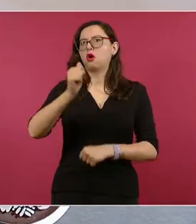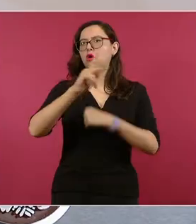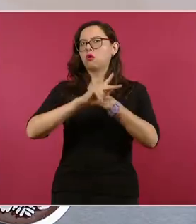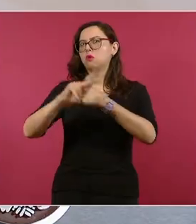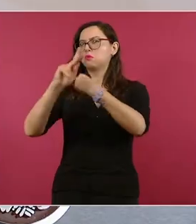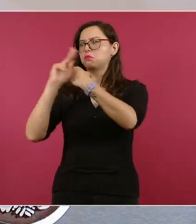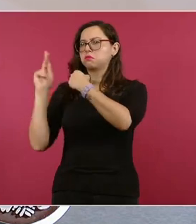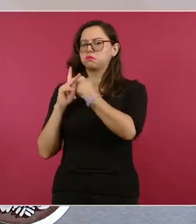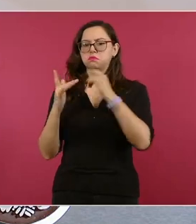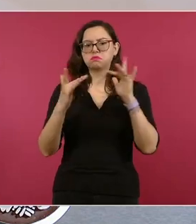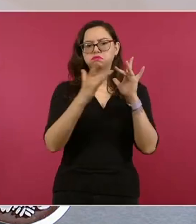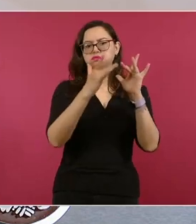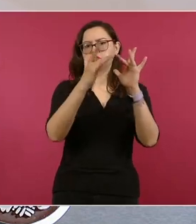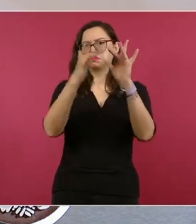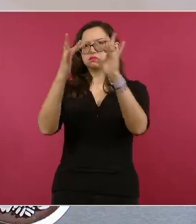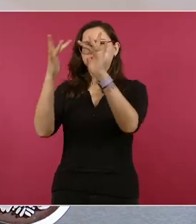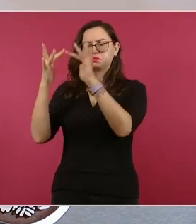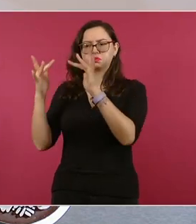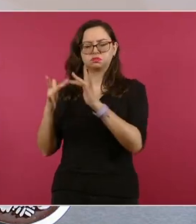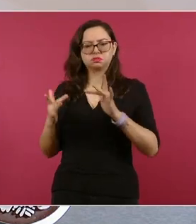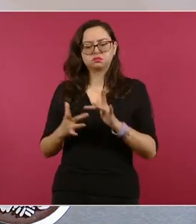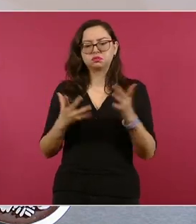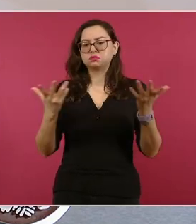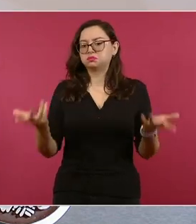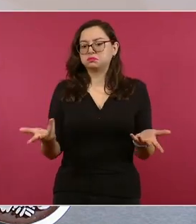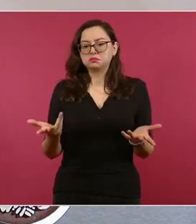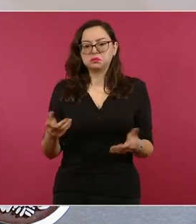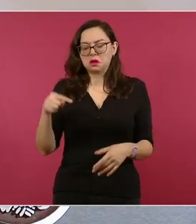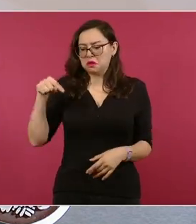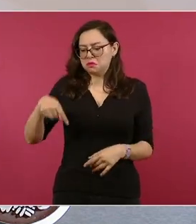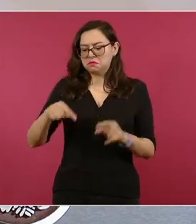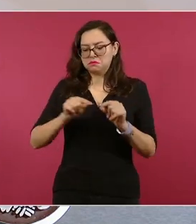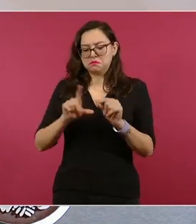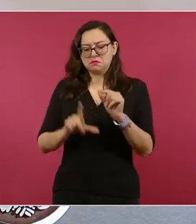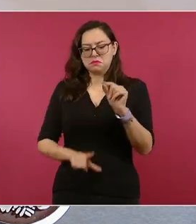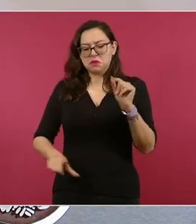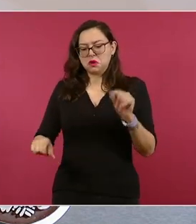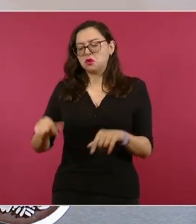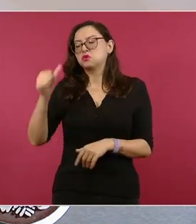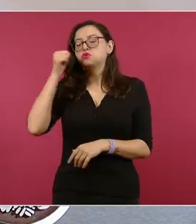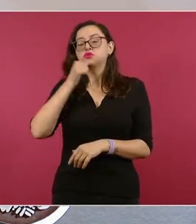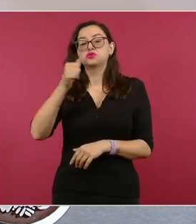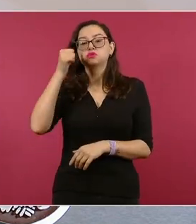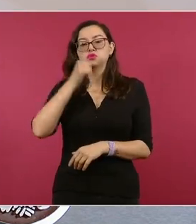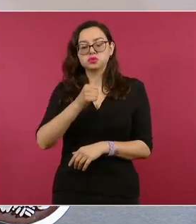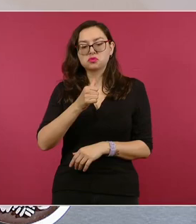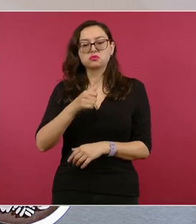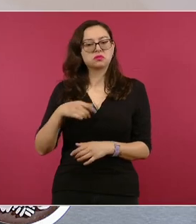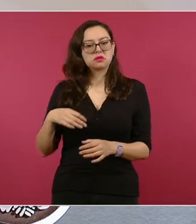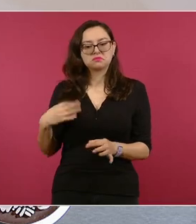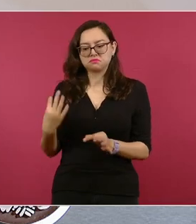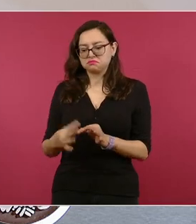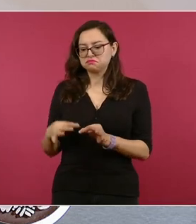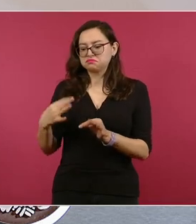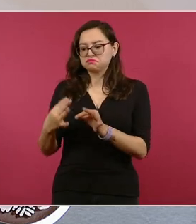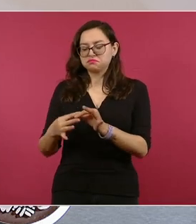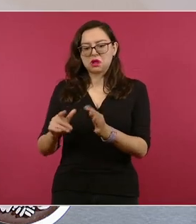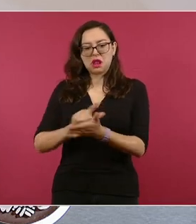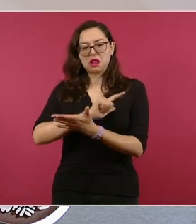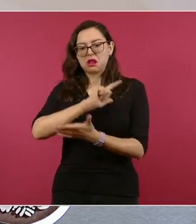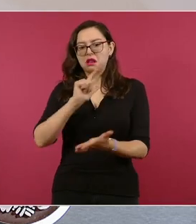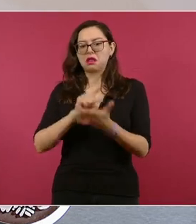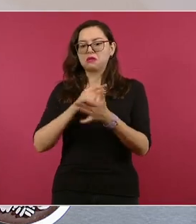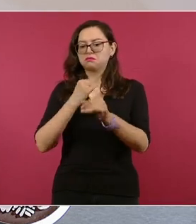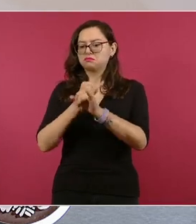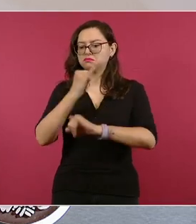Y sabemos que México es reconocido mundialmente por su compromiso inclaudicable con el uso y la promoción del derecho internacional